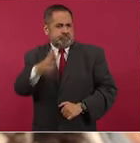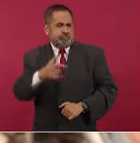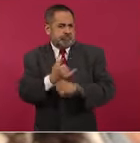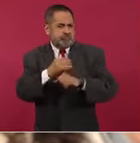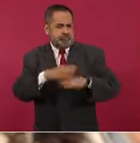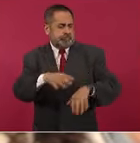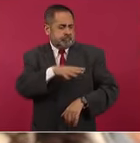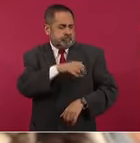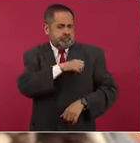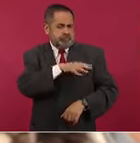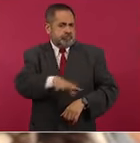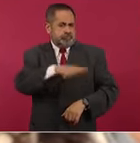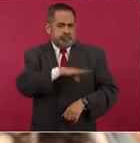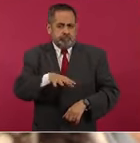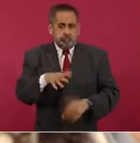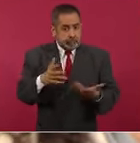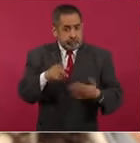mismo,